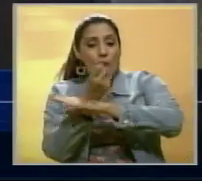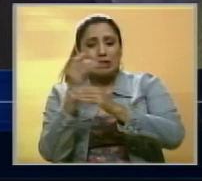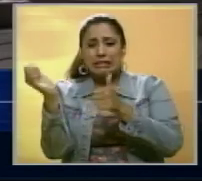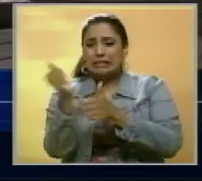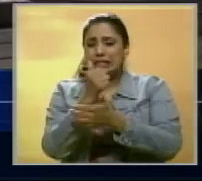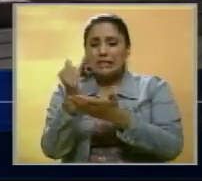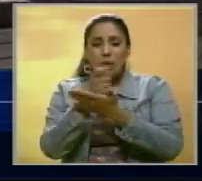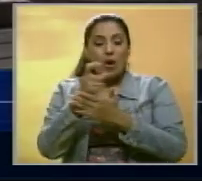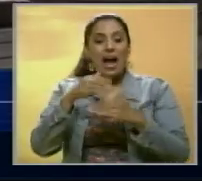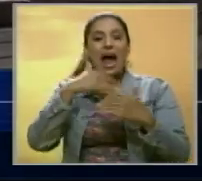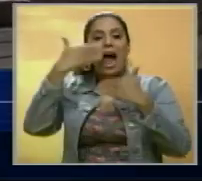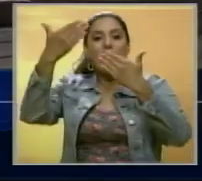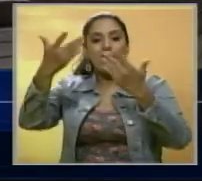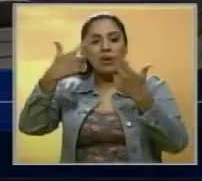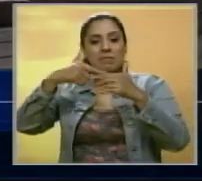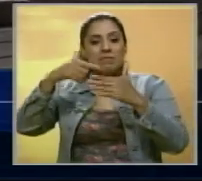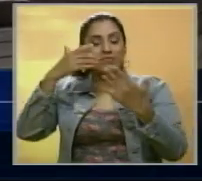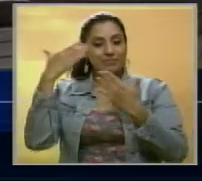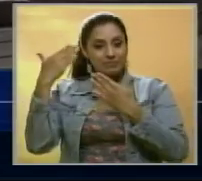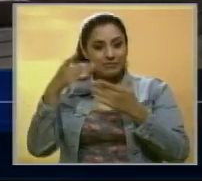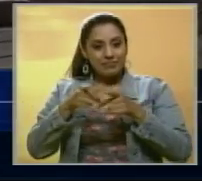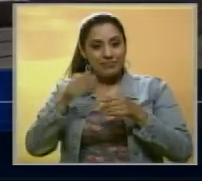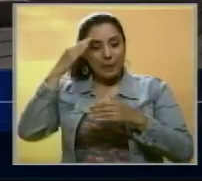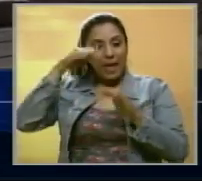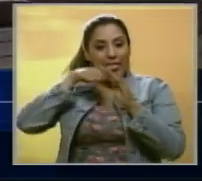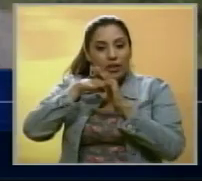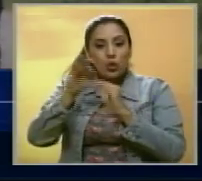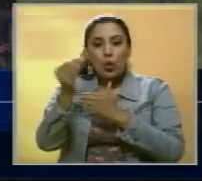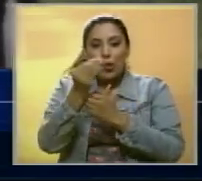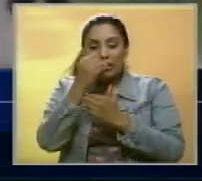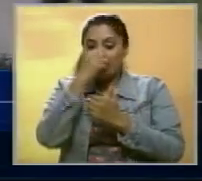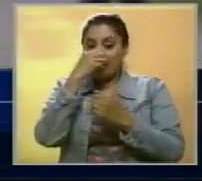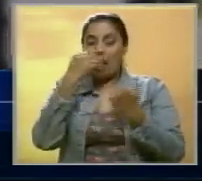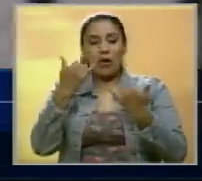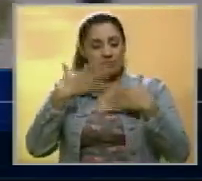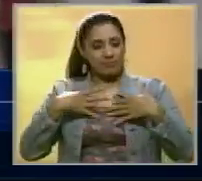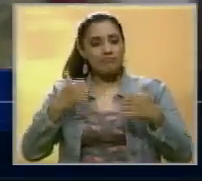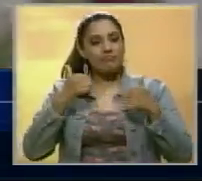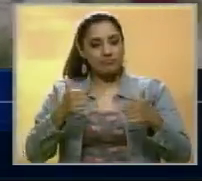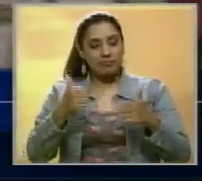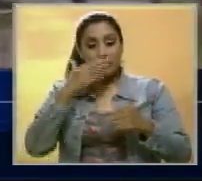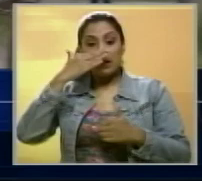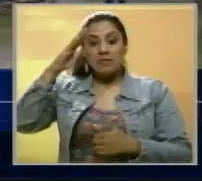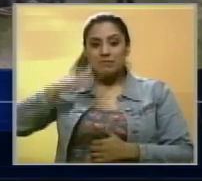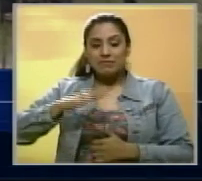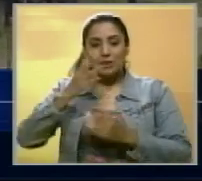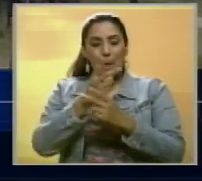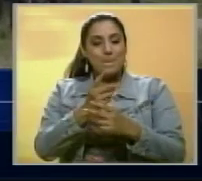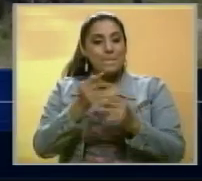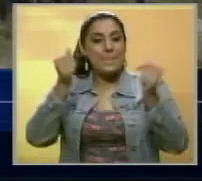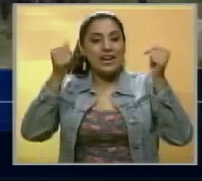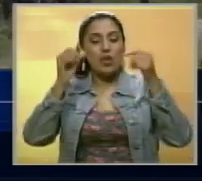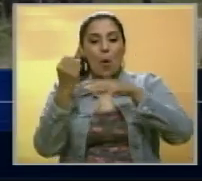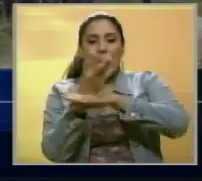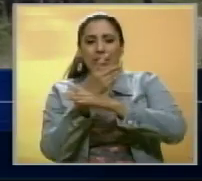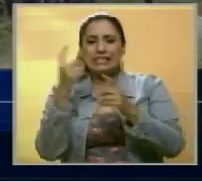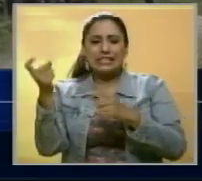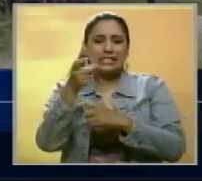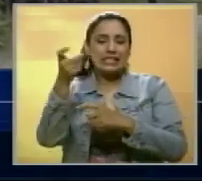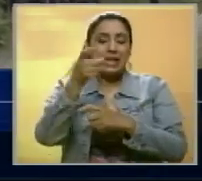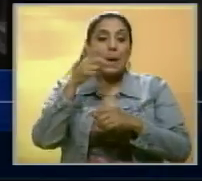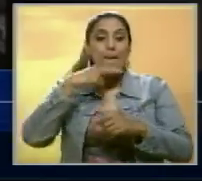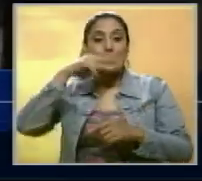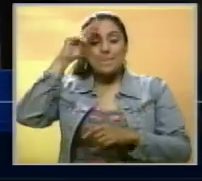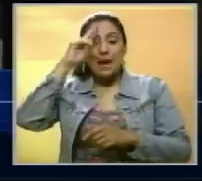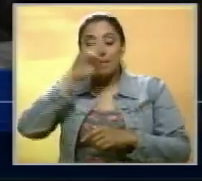lo encontraron en las afueras de una base militar en Shikabe y actualmente se encuentra estable de salud. El menor se había extraviado en el bosque luego de que